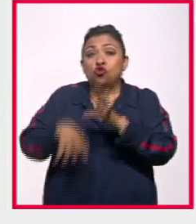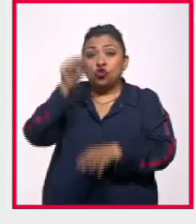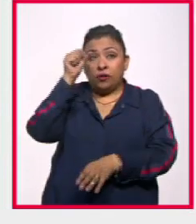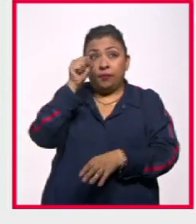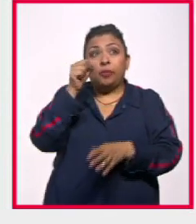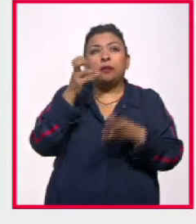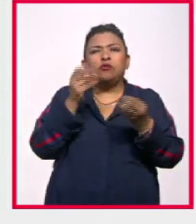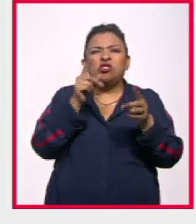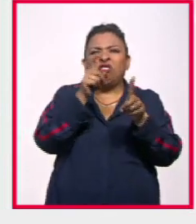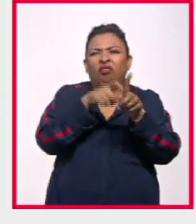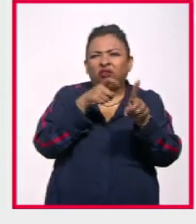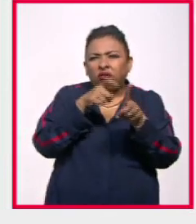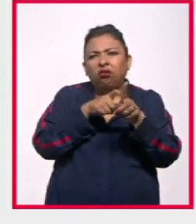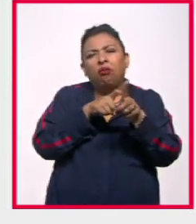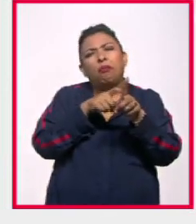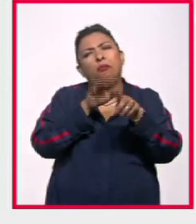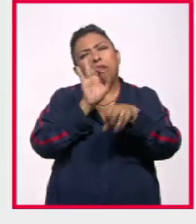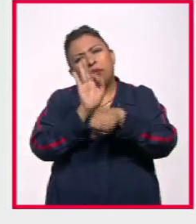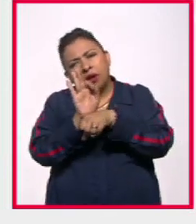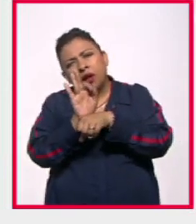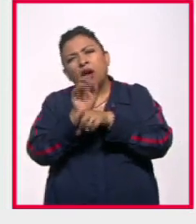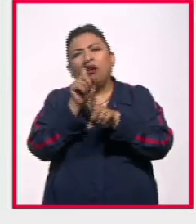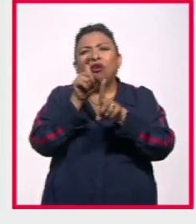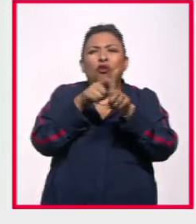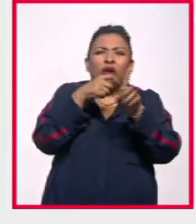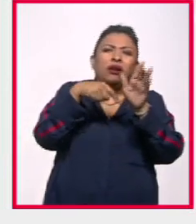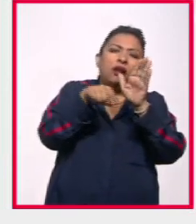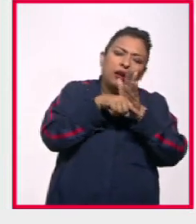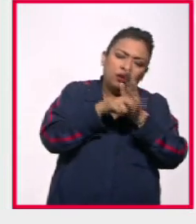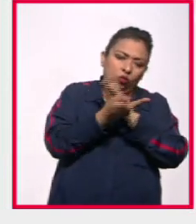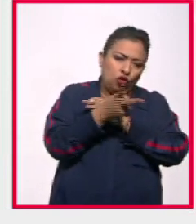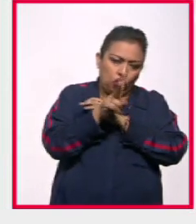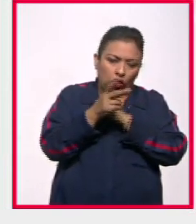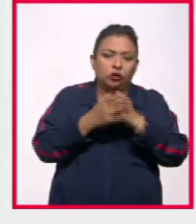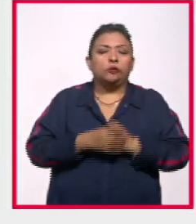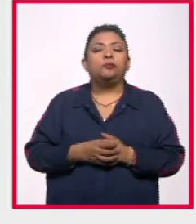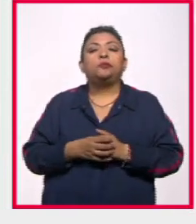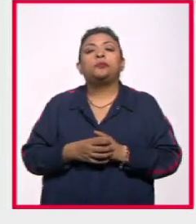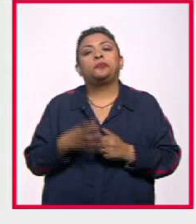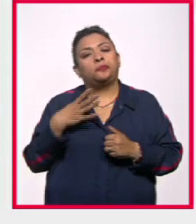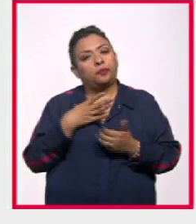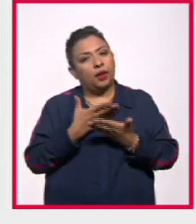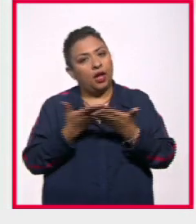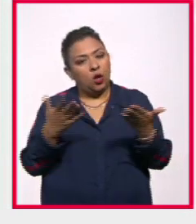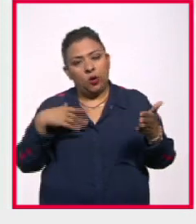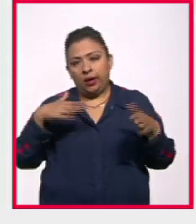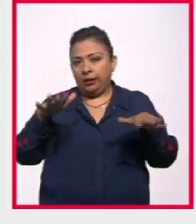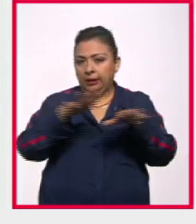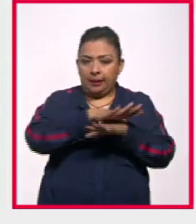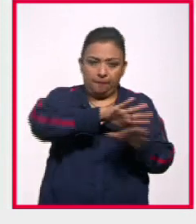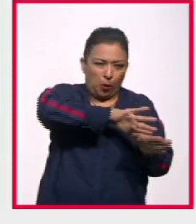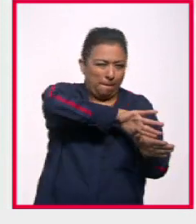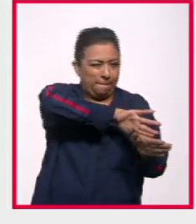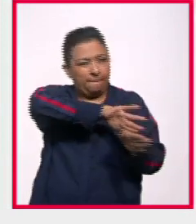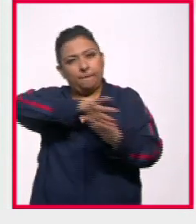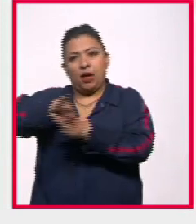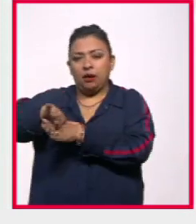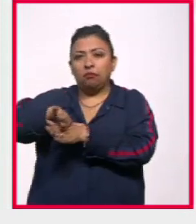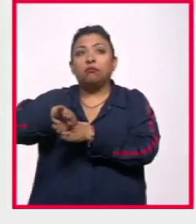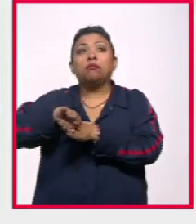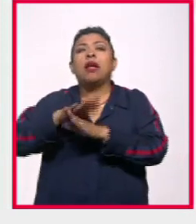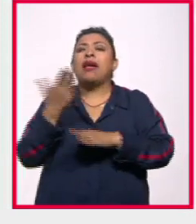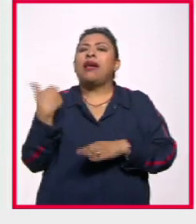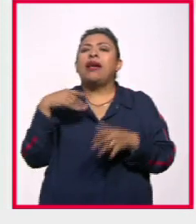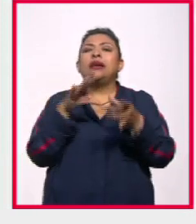muchas críticas a favor y con muchas críticas en contra. Y dicho lo anterior, vamos a cambiar de tema radicalmente. Ya